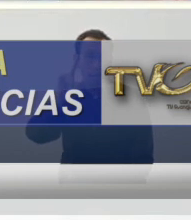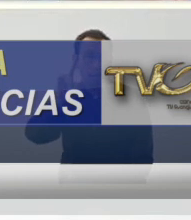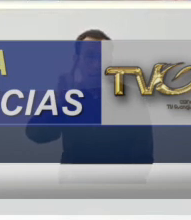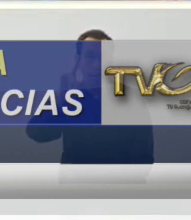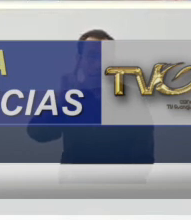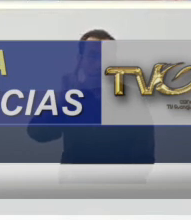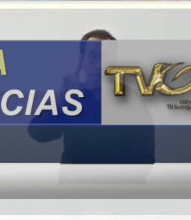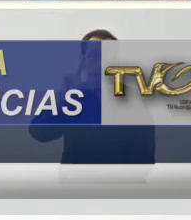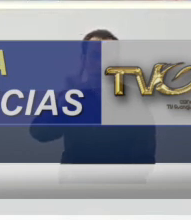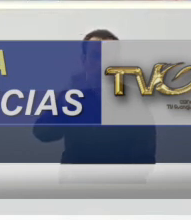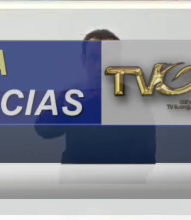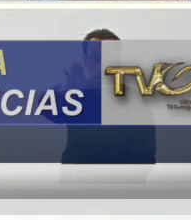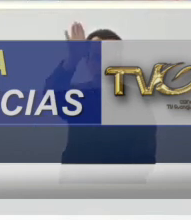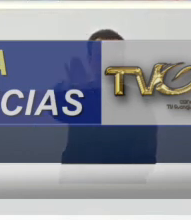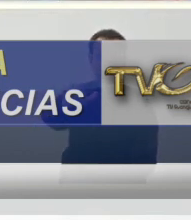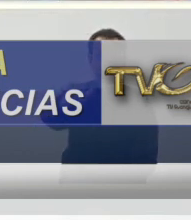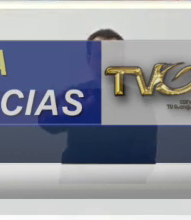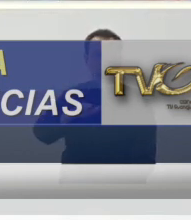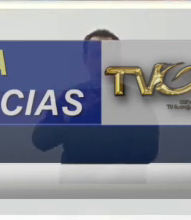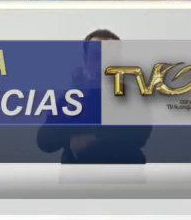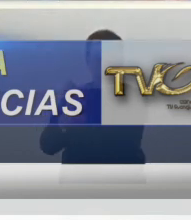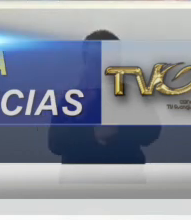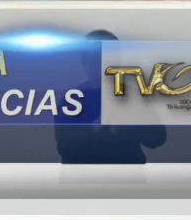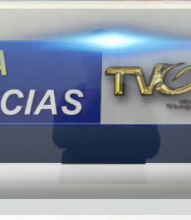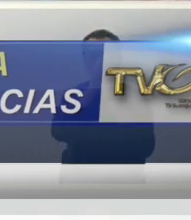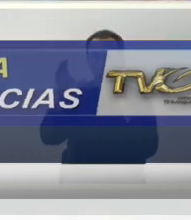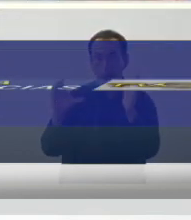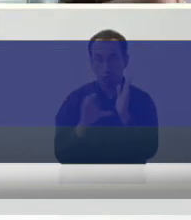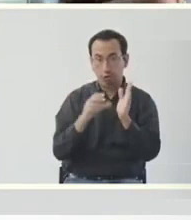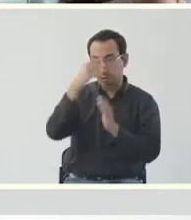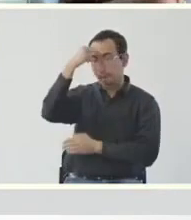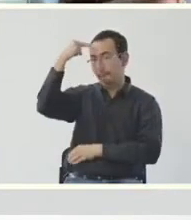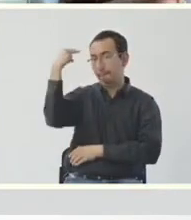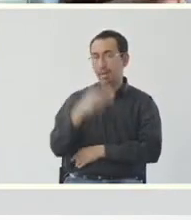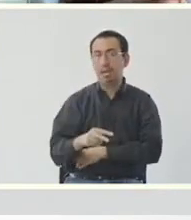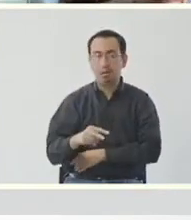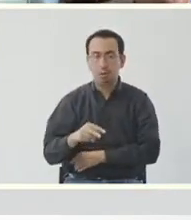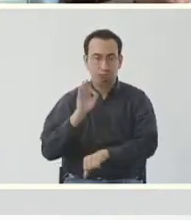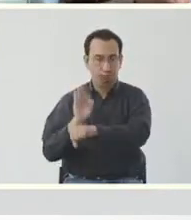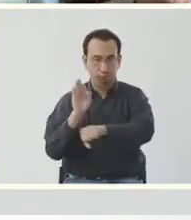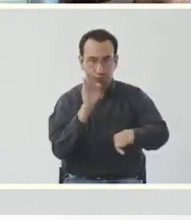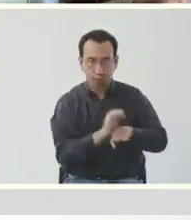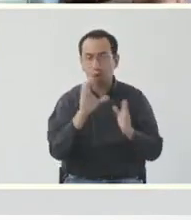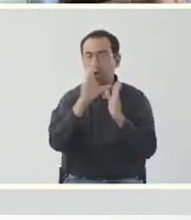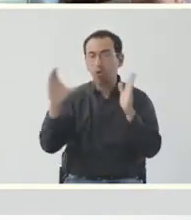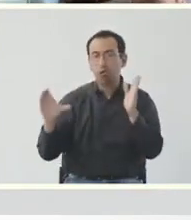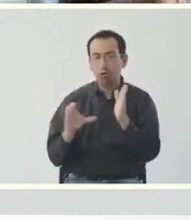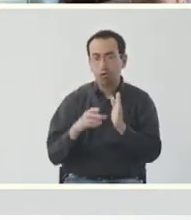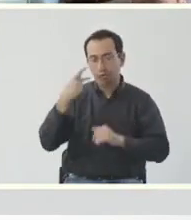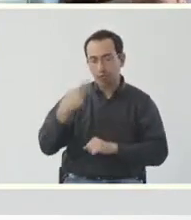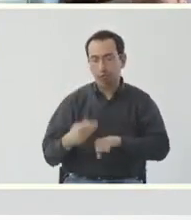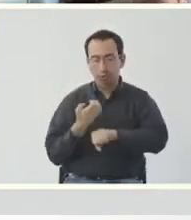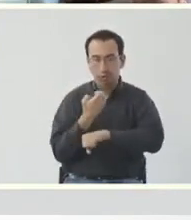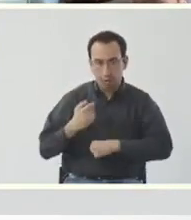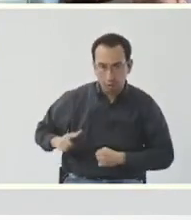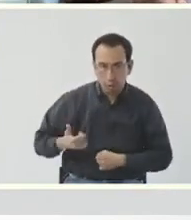Democrática, ¿protesta usted guardar y hacer guardar la constitución política de los Estados Unidos mexicanos, la constitución política para el Estado